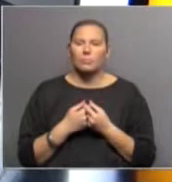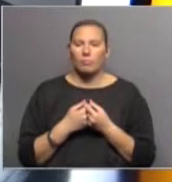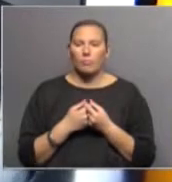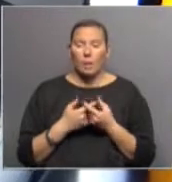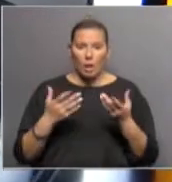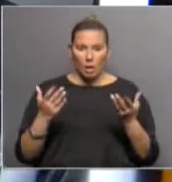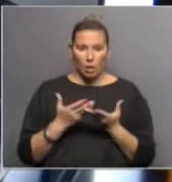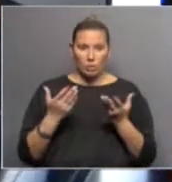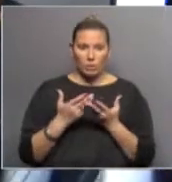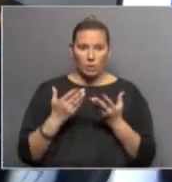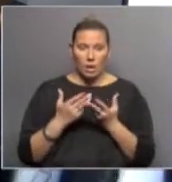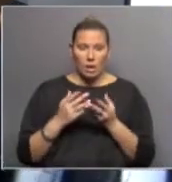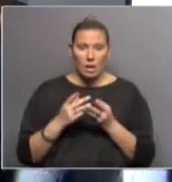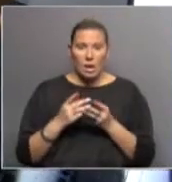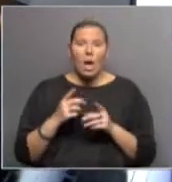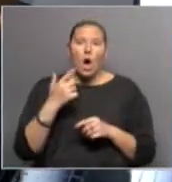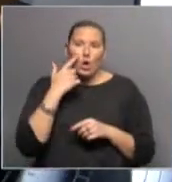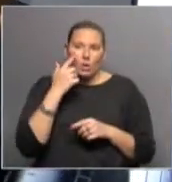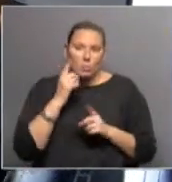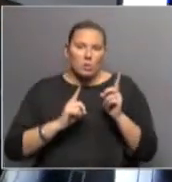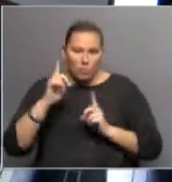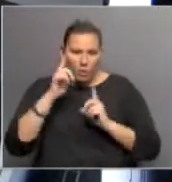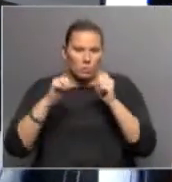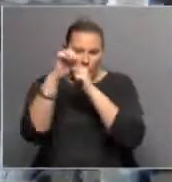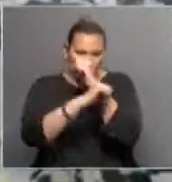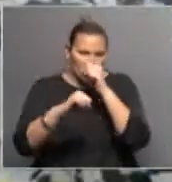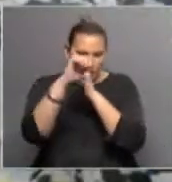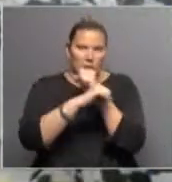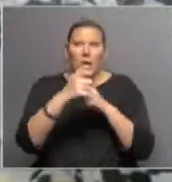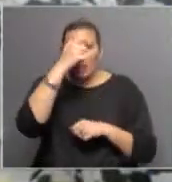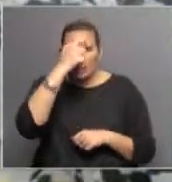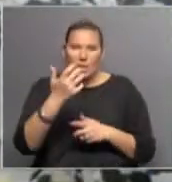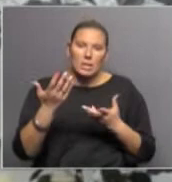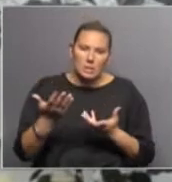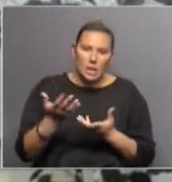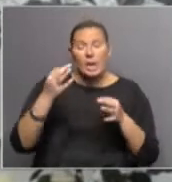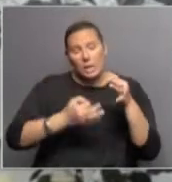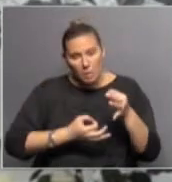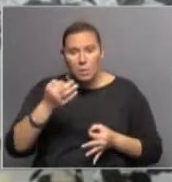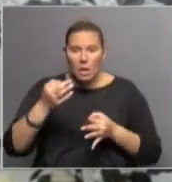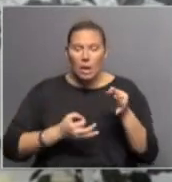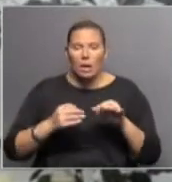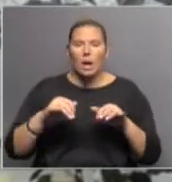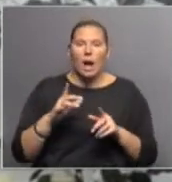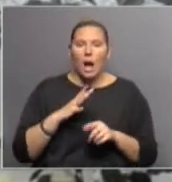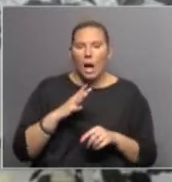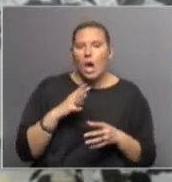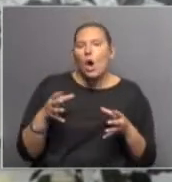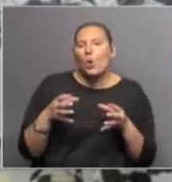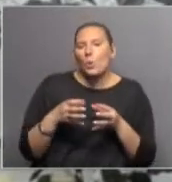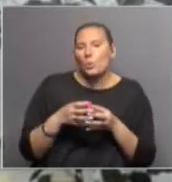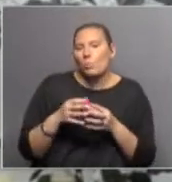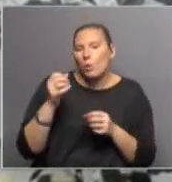Hoy en día en la academia ya hay ciertos niveles de conocimiento, en Facultad de Ingeniería, en Facultad de Ciencias, digamos que en Facultad de Química, hay ya grupos